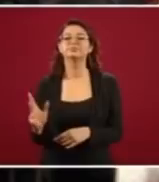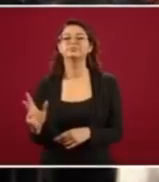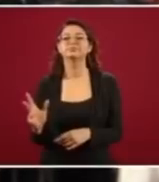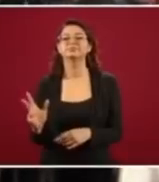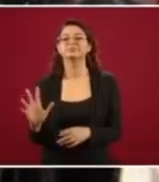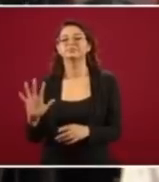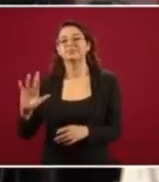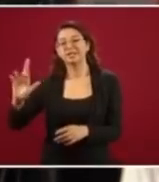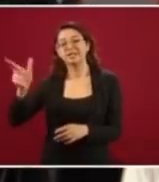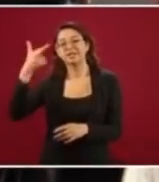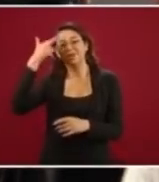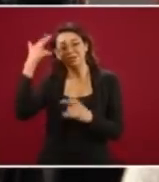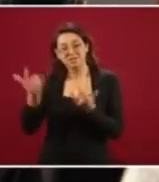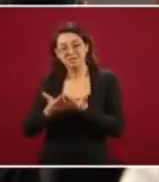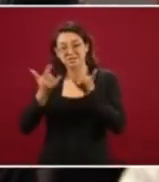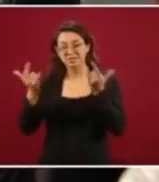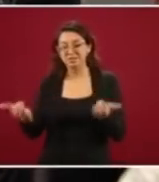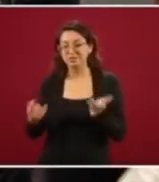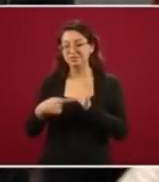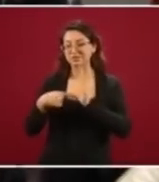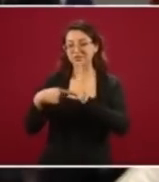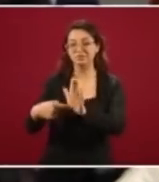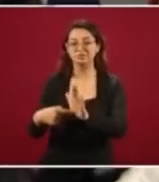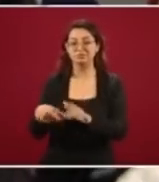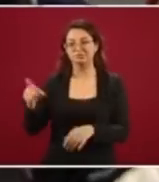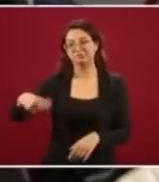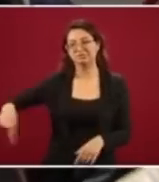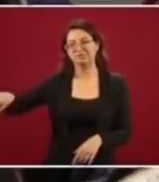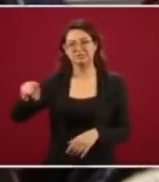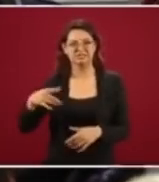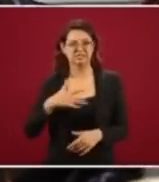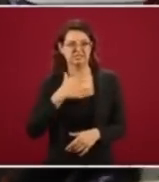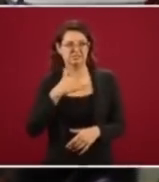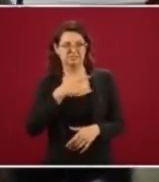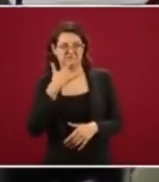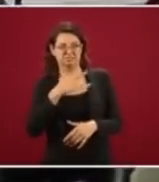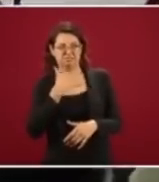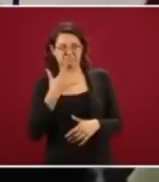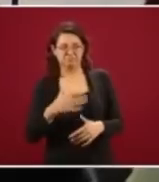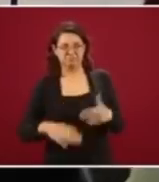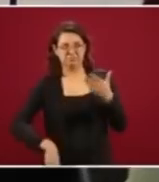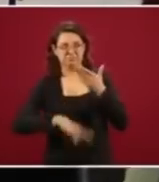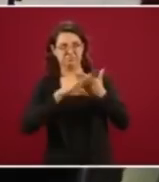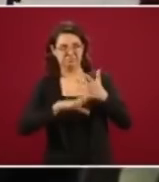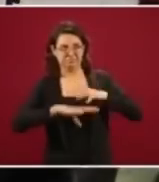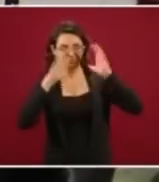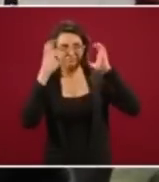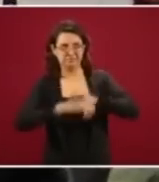recordar eso, pues es un sacrilegio en estos tiempos.